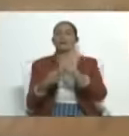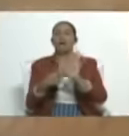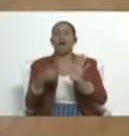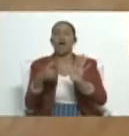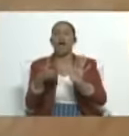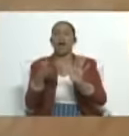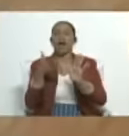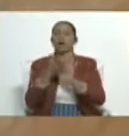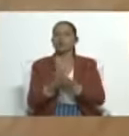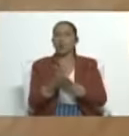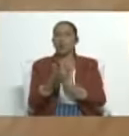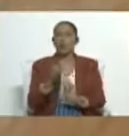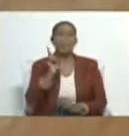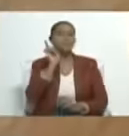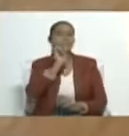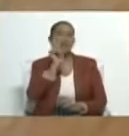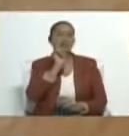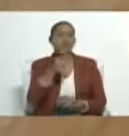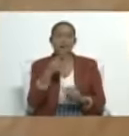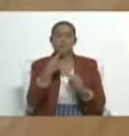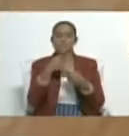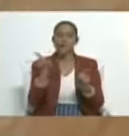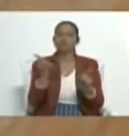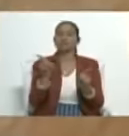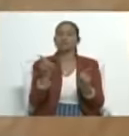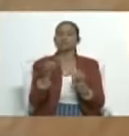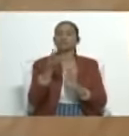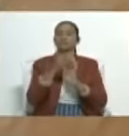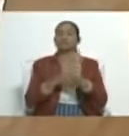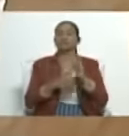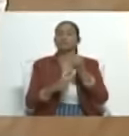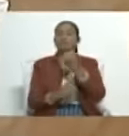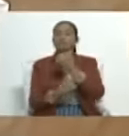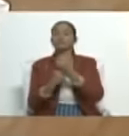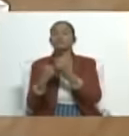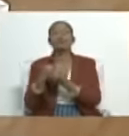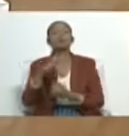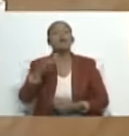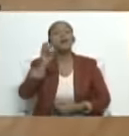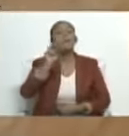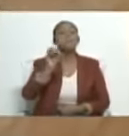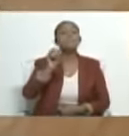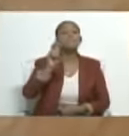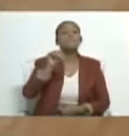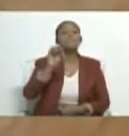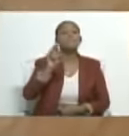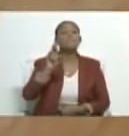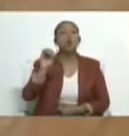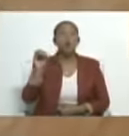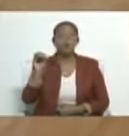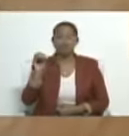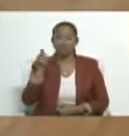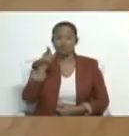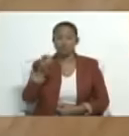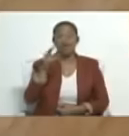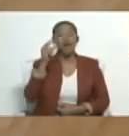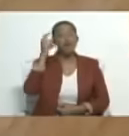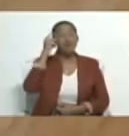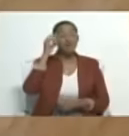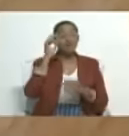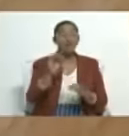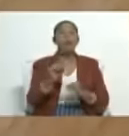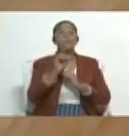que tuvo su basamento en la doctrina Monroe, laudo fraudulento de